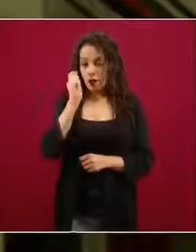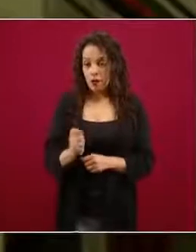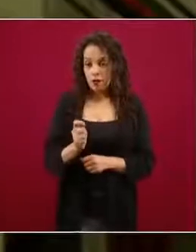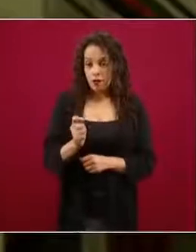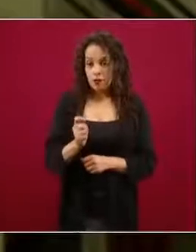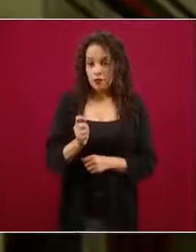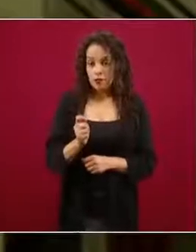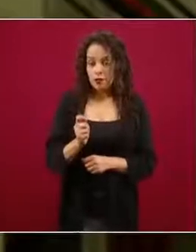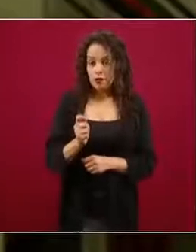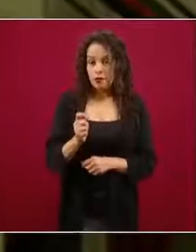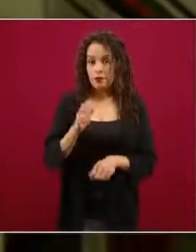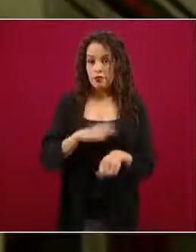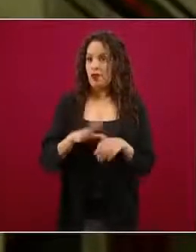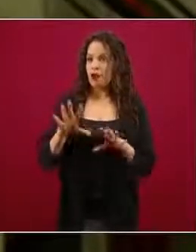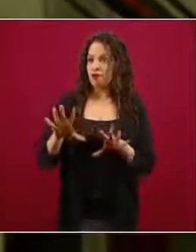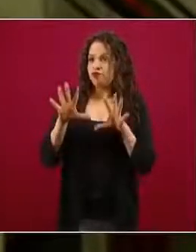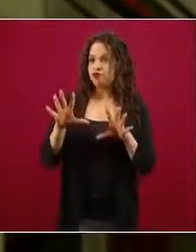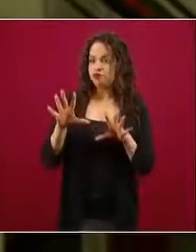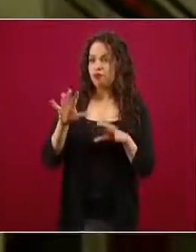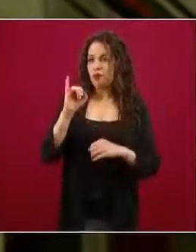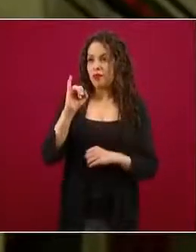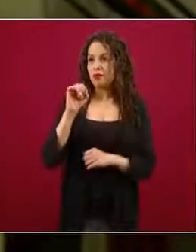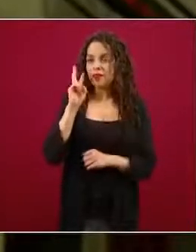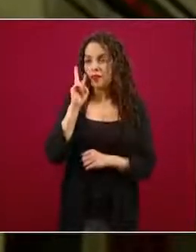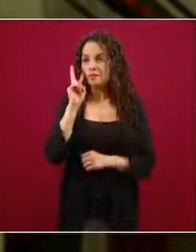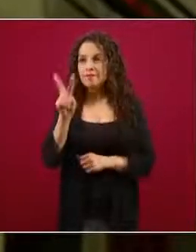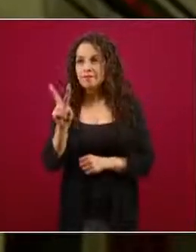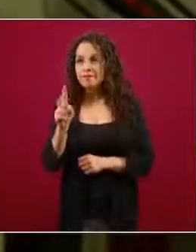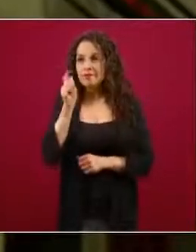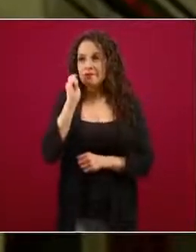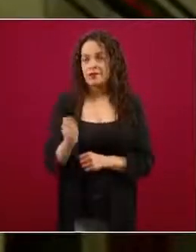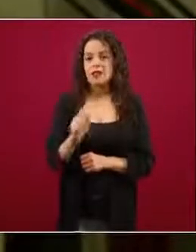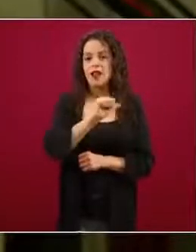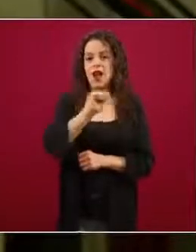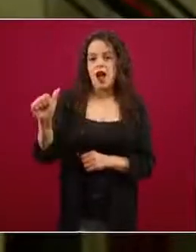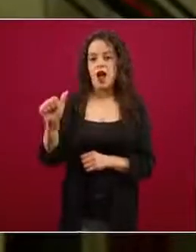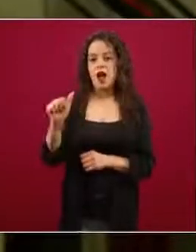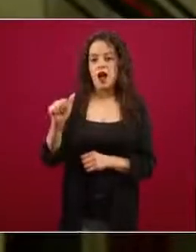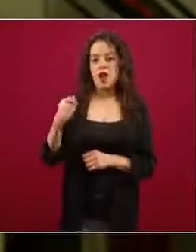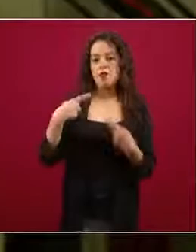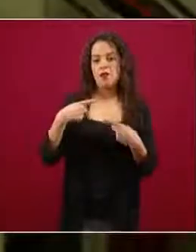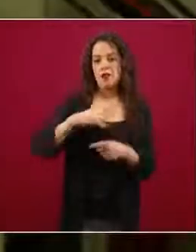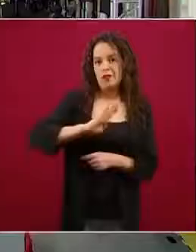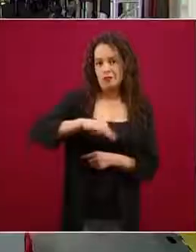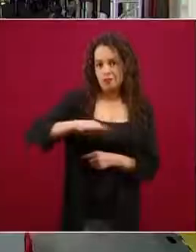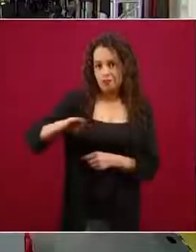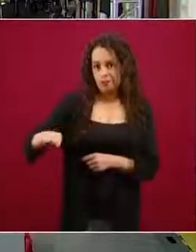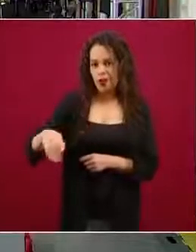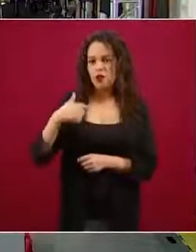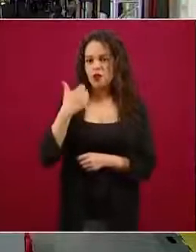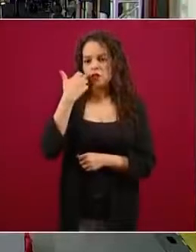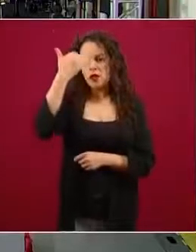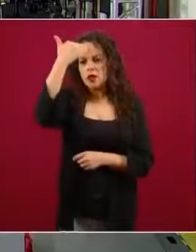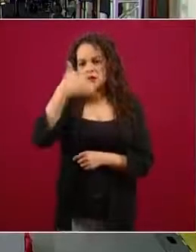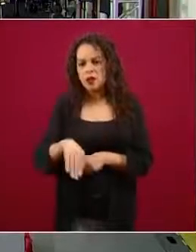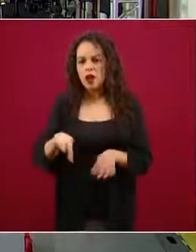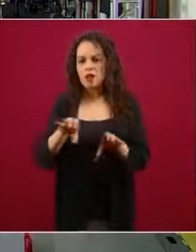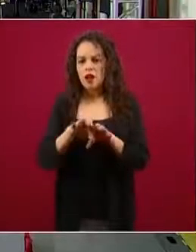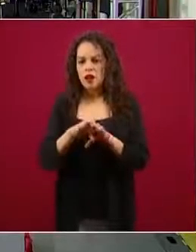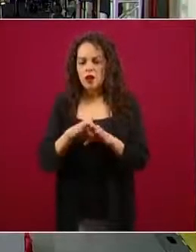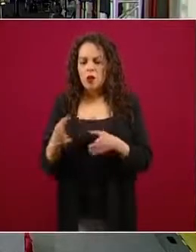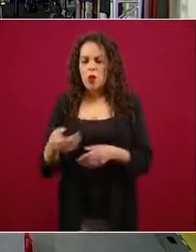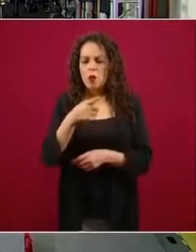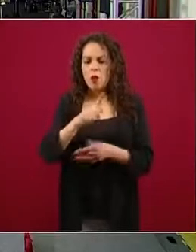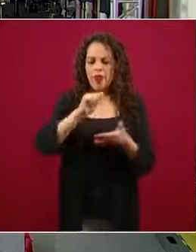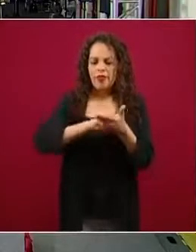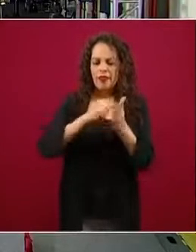que llama poderosa y gratamente la atención, y me gustaría saber cuál es la interpretación técnica